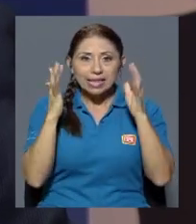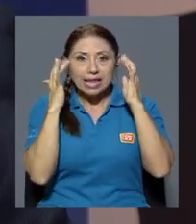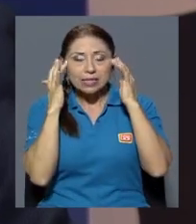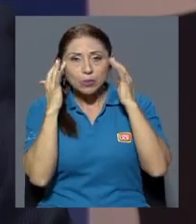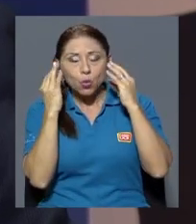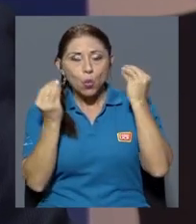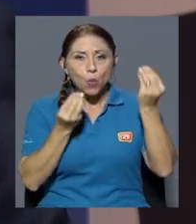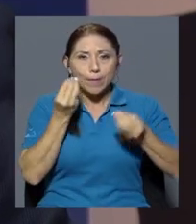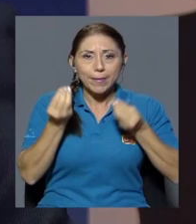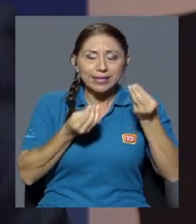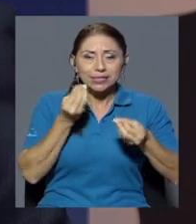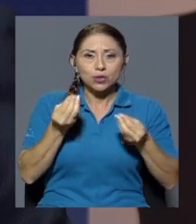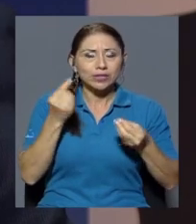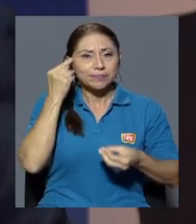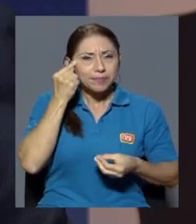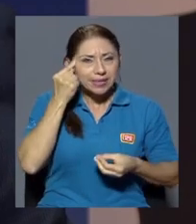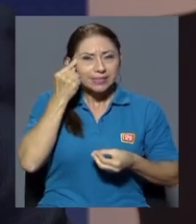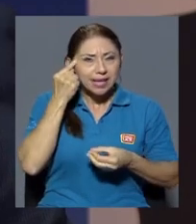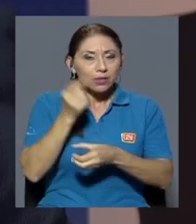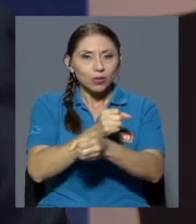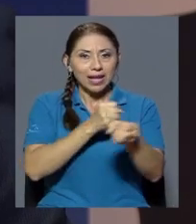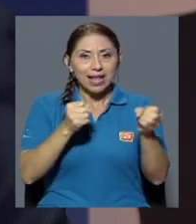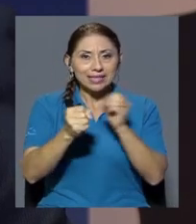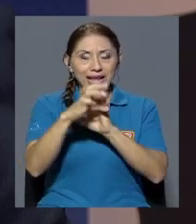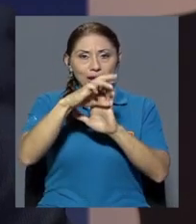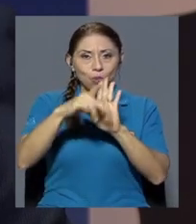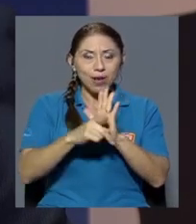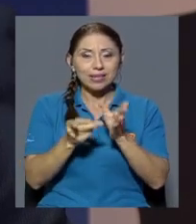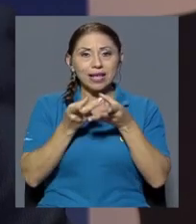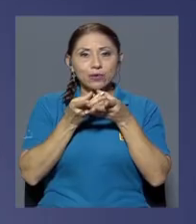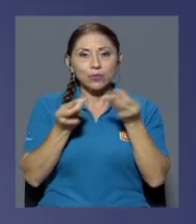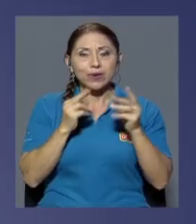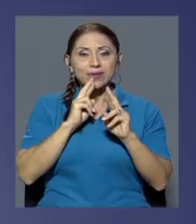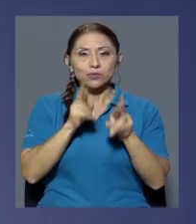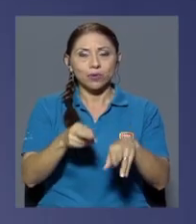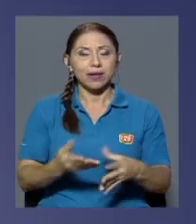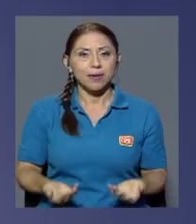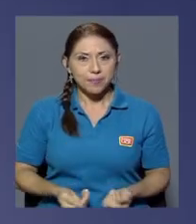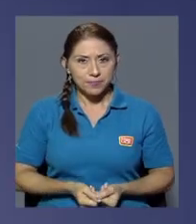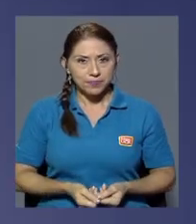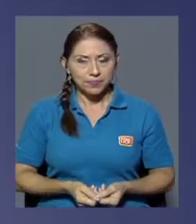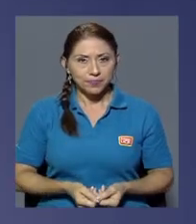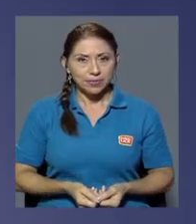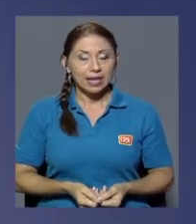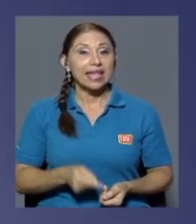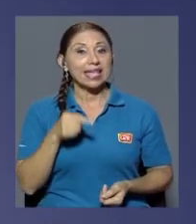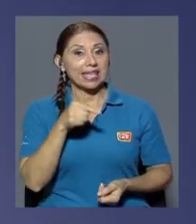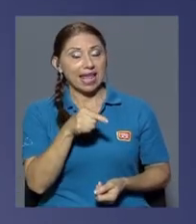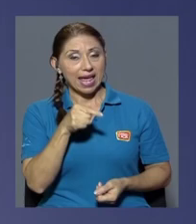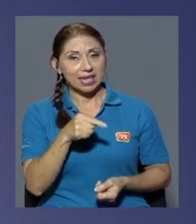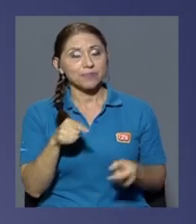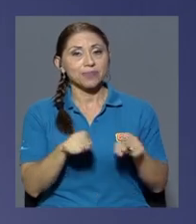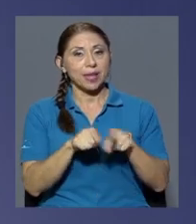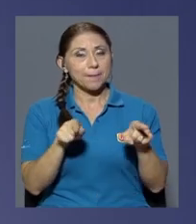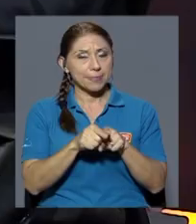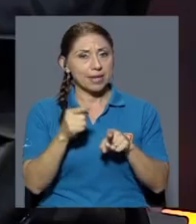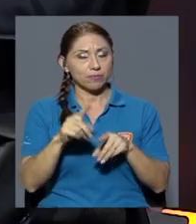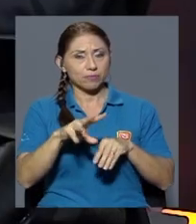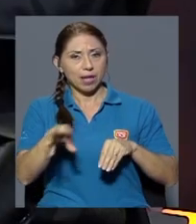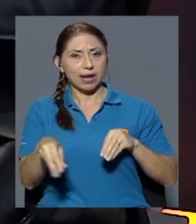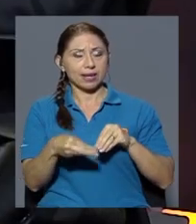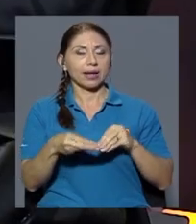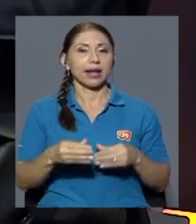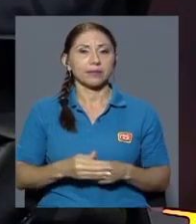embargan pensando en que la sala resuelva este asunto y ahí perdón para también para agregar